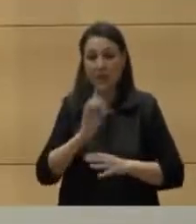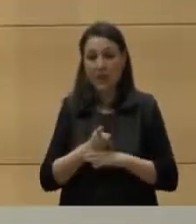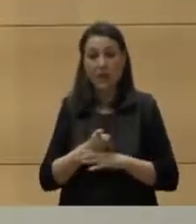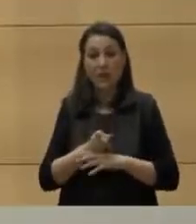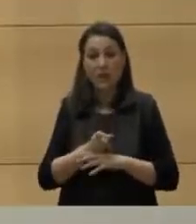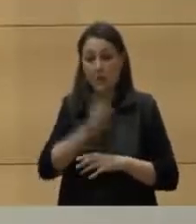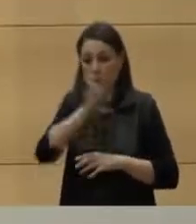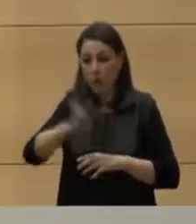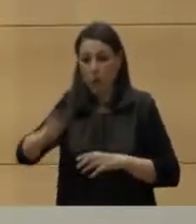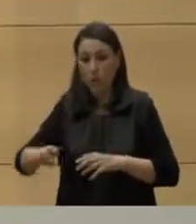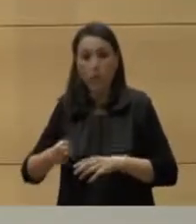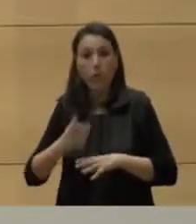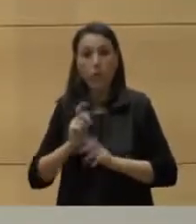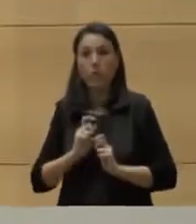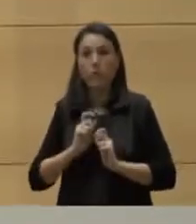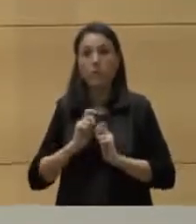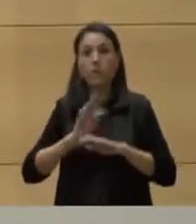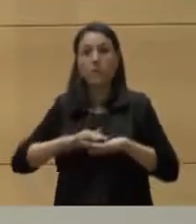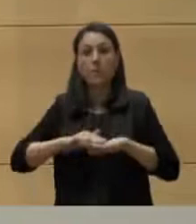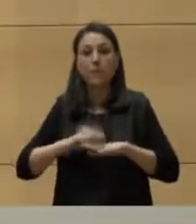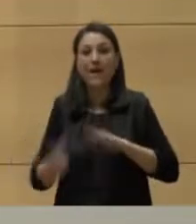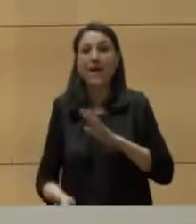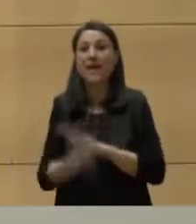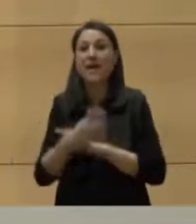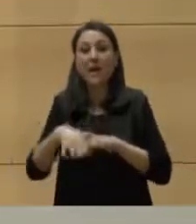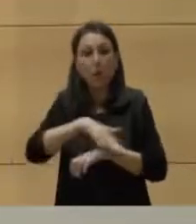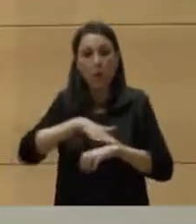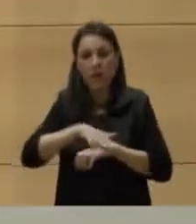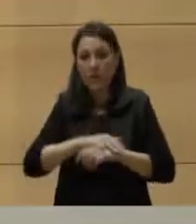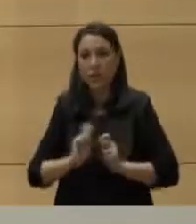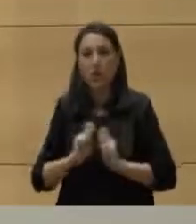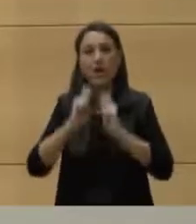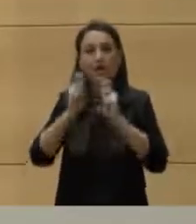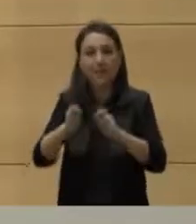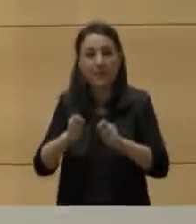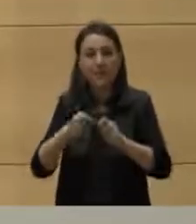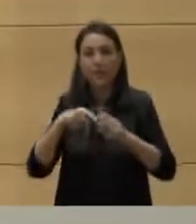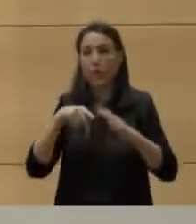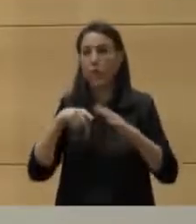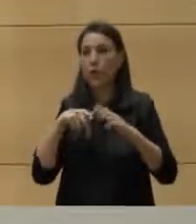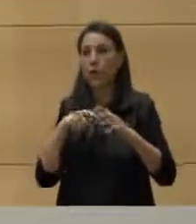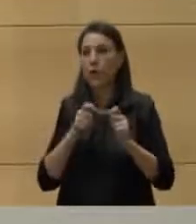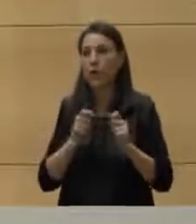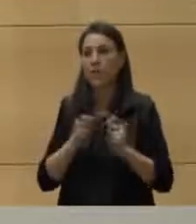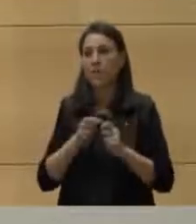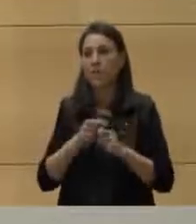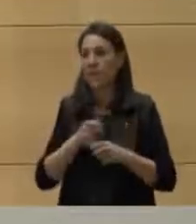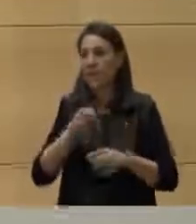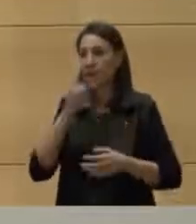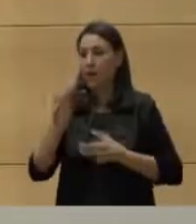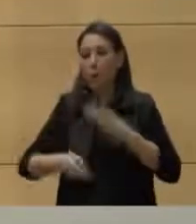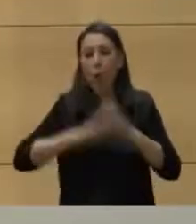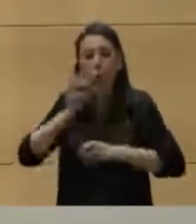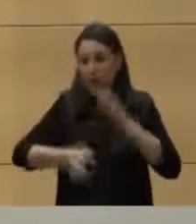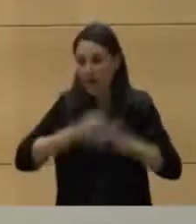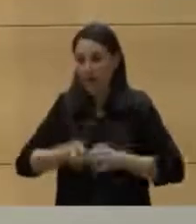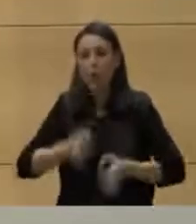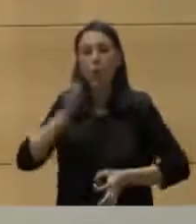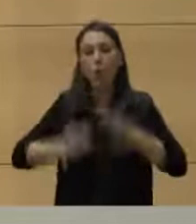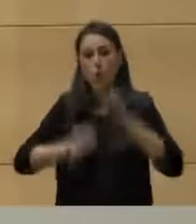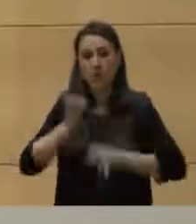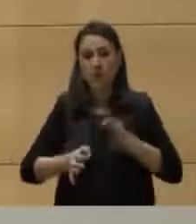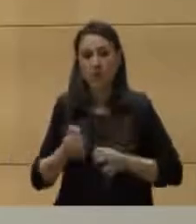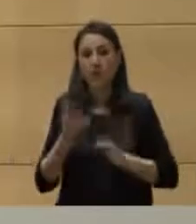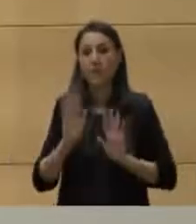Estado, dándole una personalidad al mismo y dándole la organización jurídica y política que más le conviene. Pero generalmente